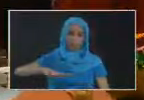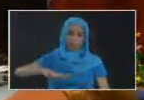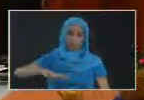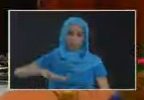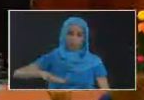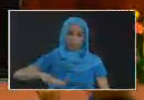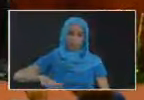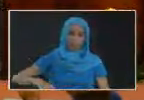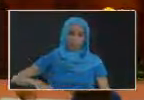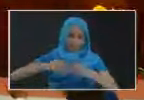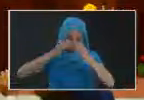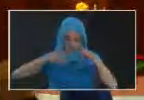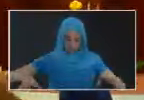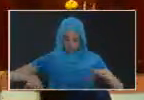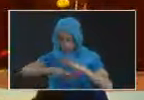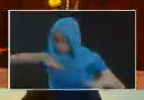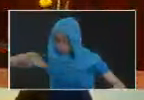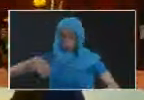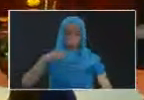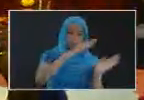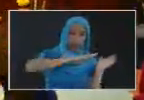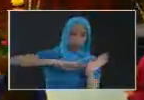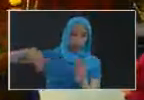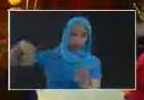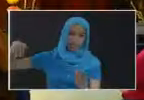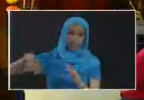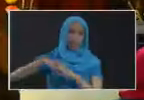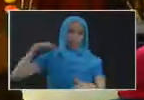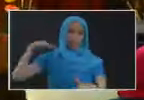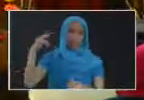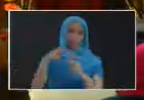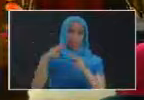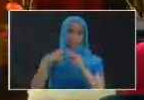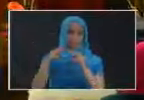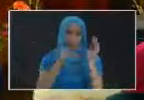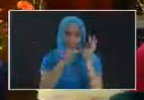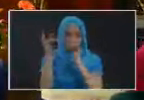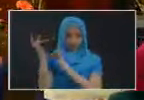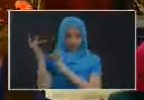la vengo echando fuera en el nombre de Jesús.